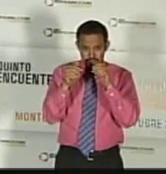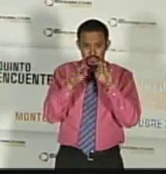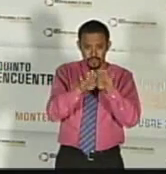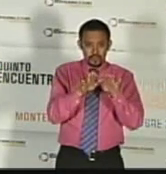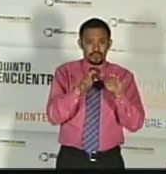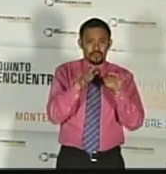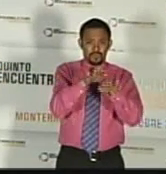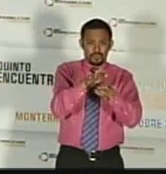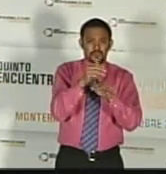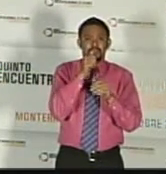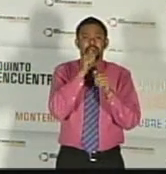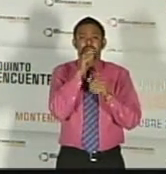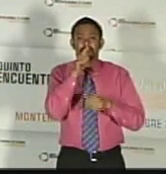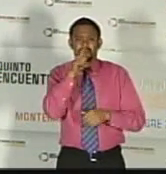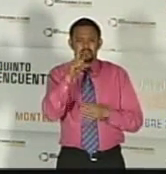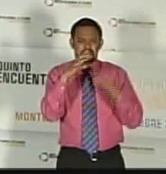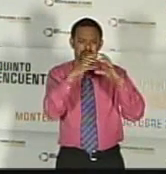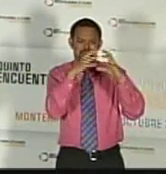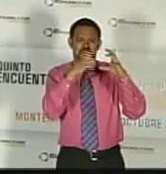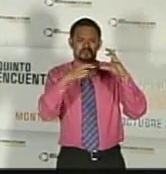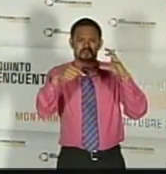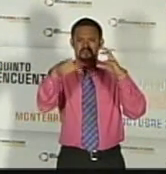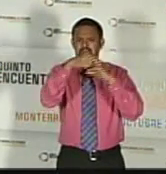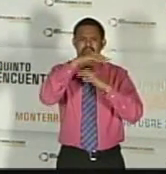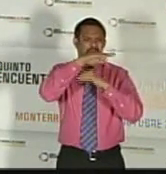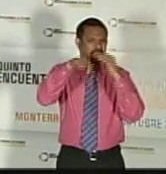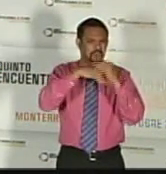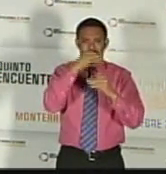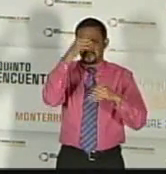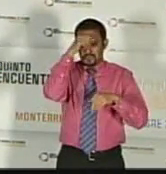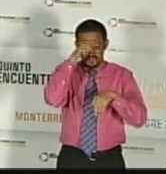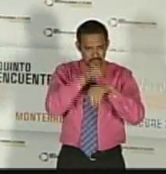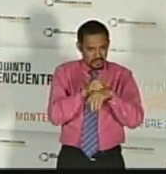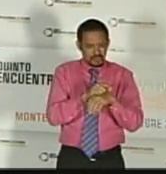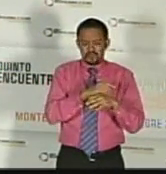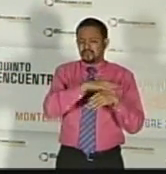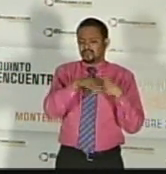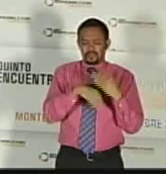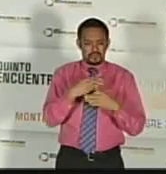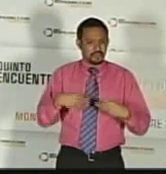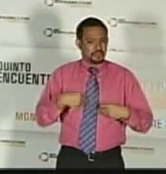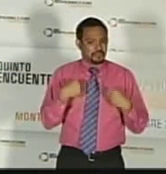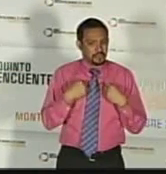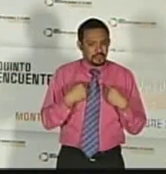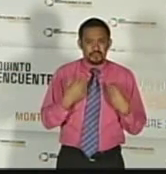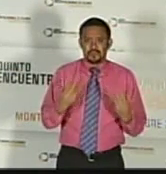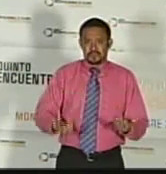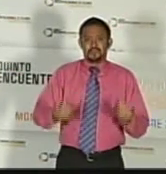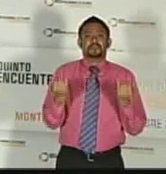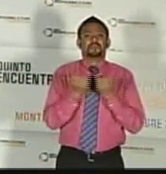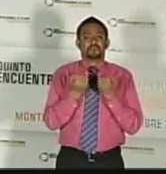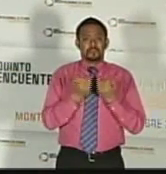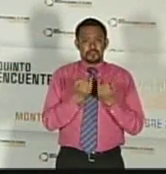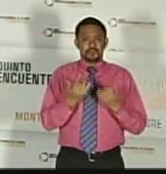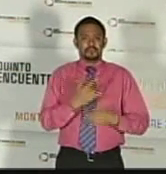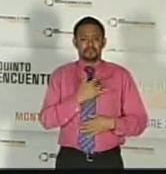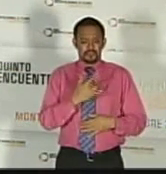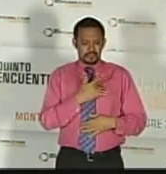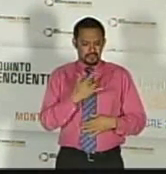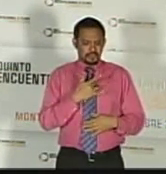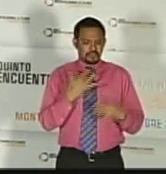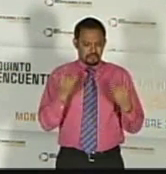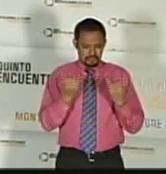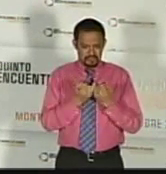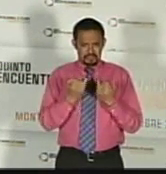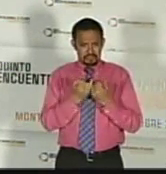de todo el mundo, en todas las culturas, en todos los campos, en todas las vidas que también están sintonizándose con